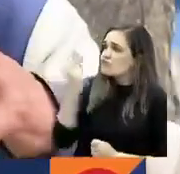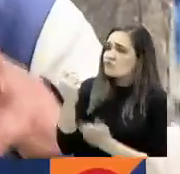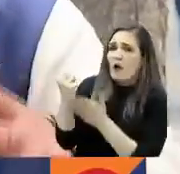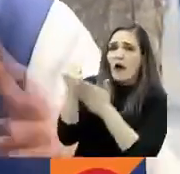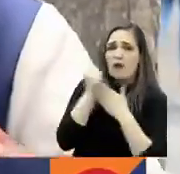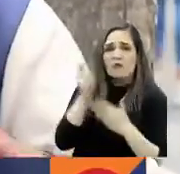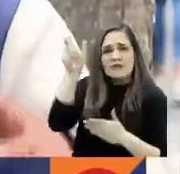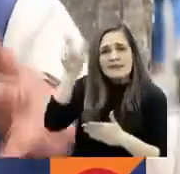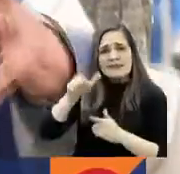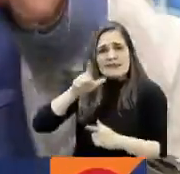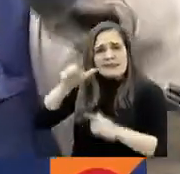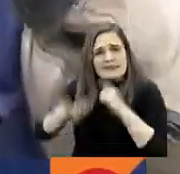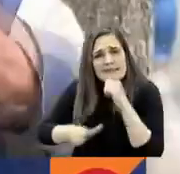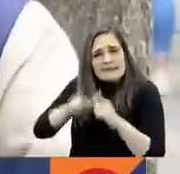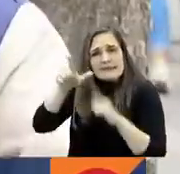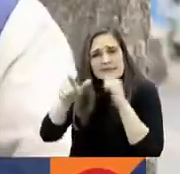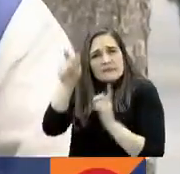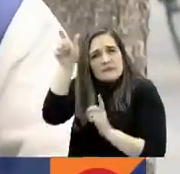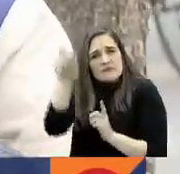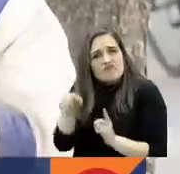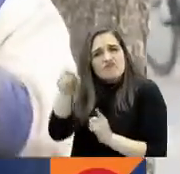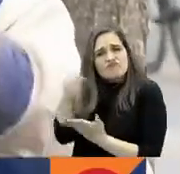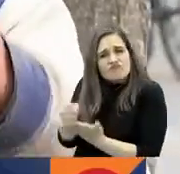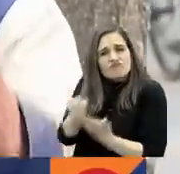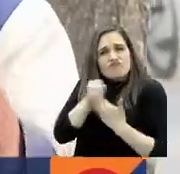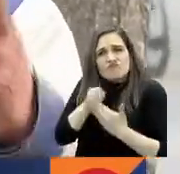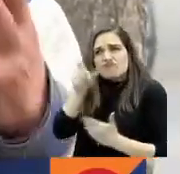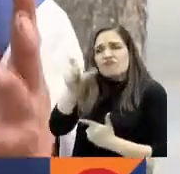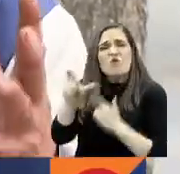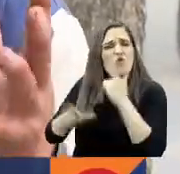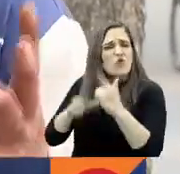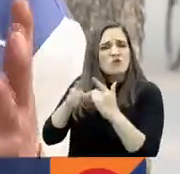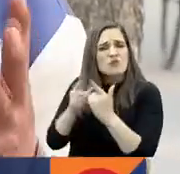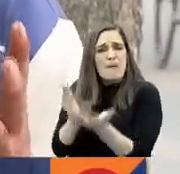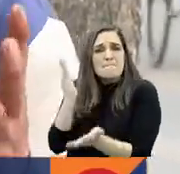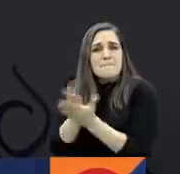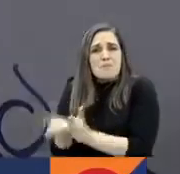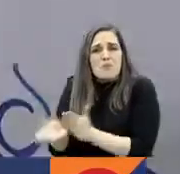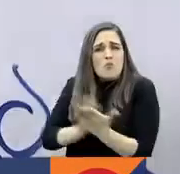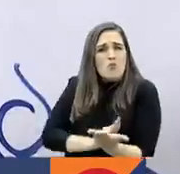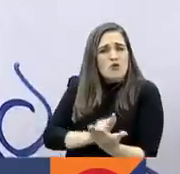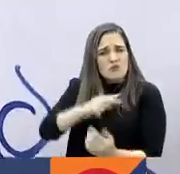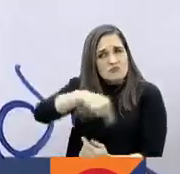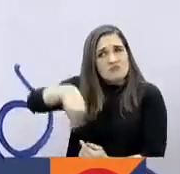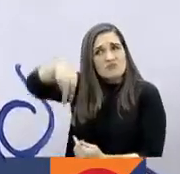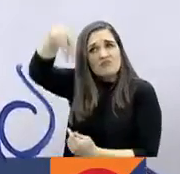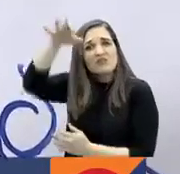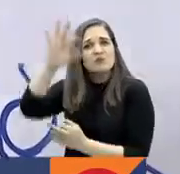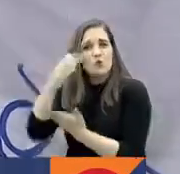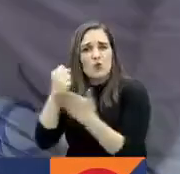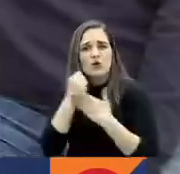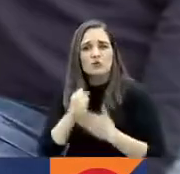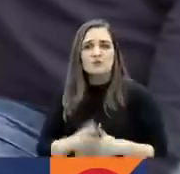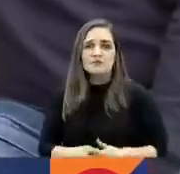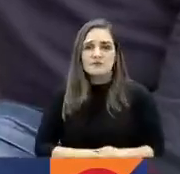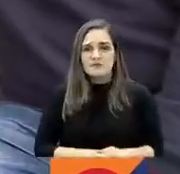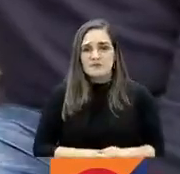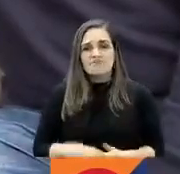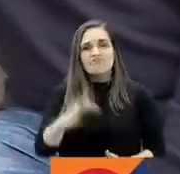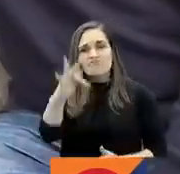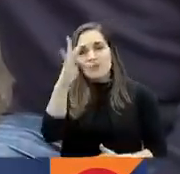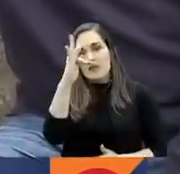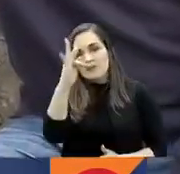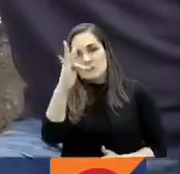él luchó mucho y seguirá luchando por nosotros los habitantes de la calle. Él nos destinó